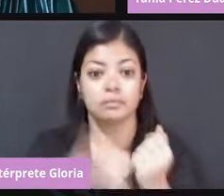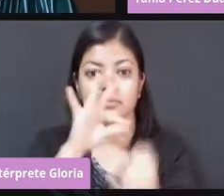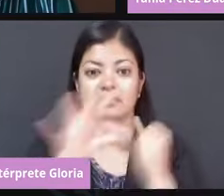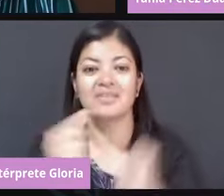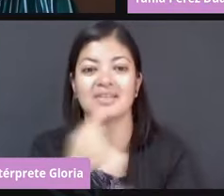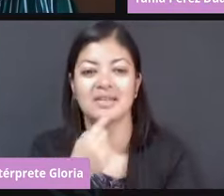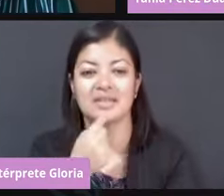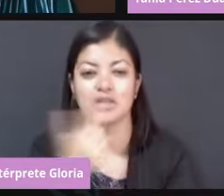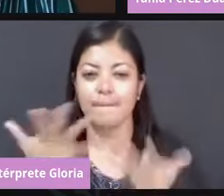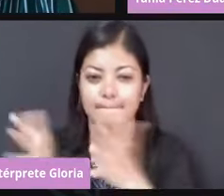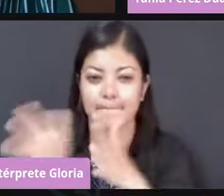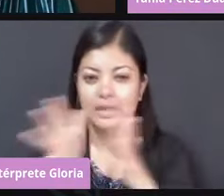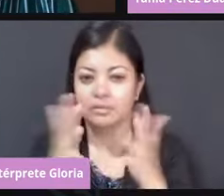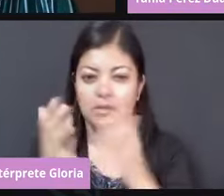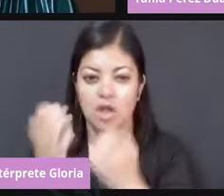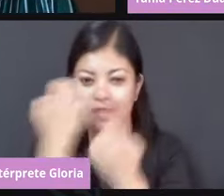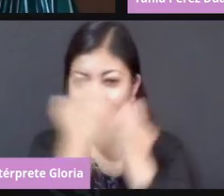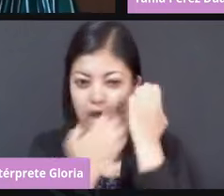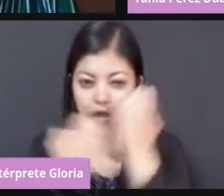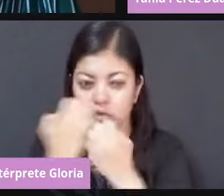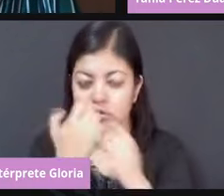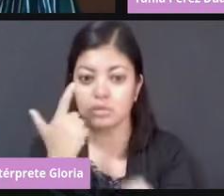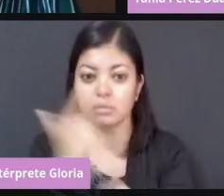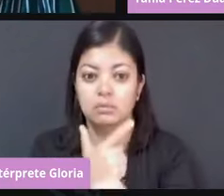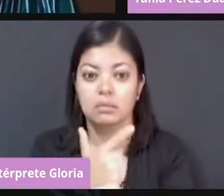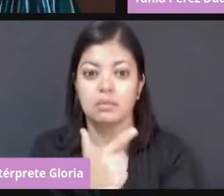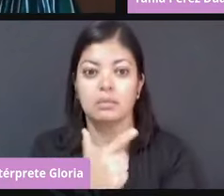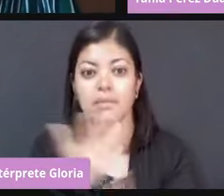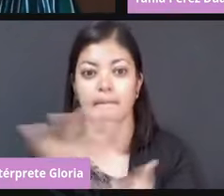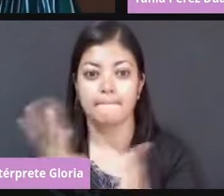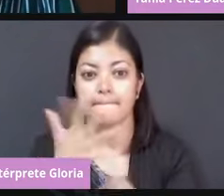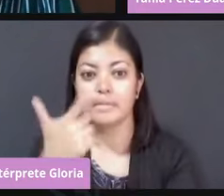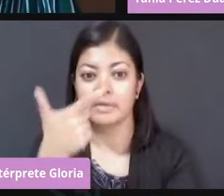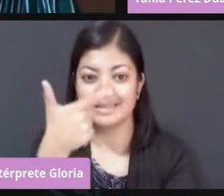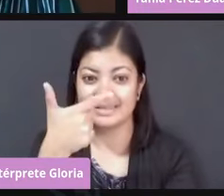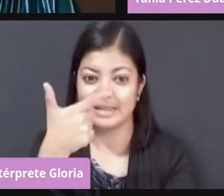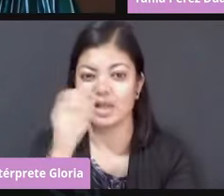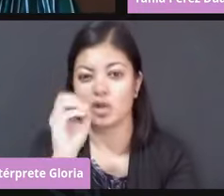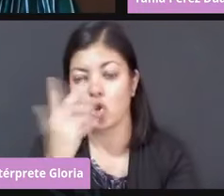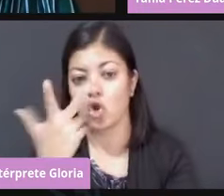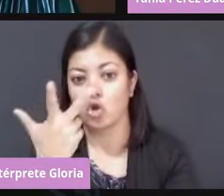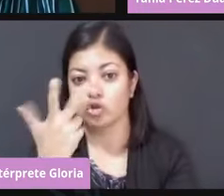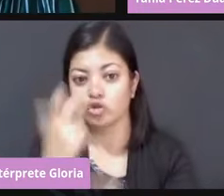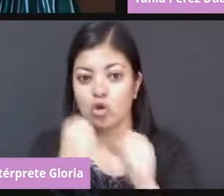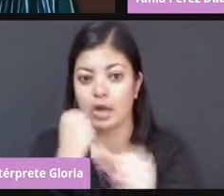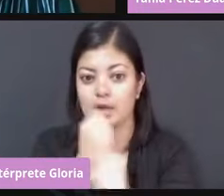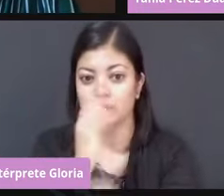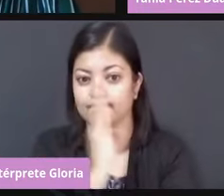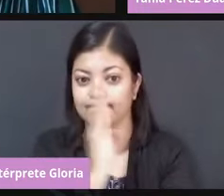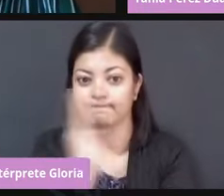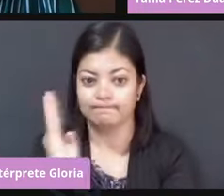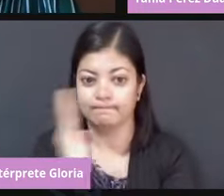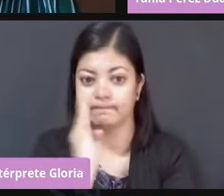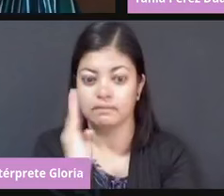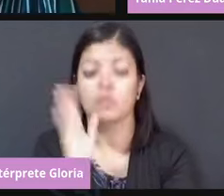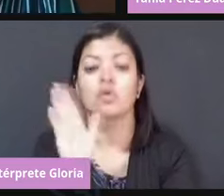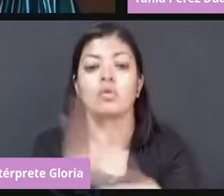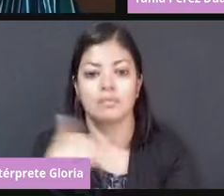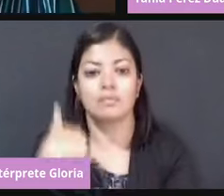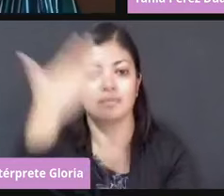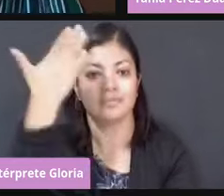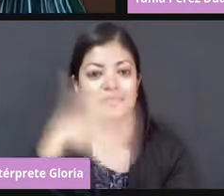de diagnóstico, para dar un diagnóstico tiene que ser entre los 7 u 8 años, porque finalmente sabemos que